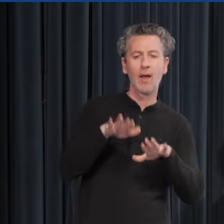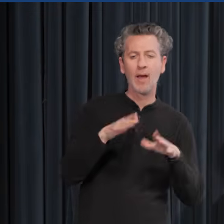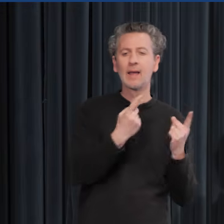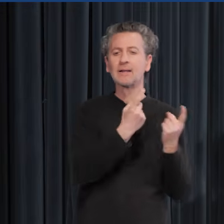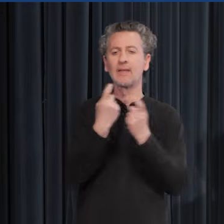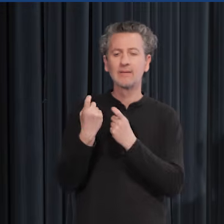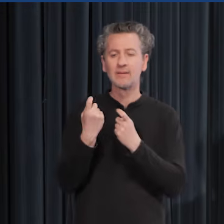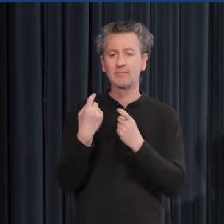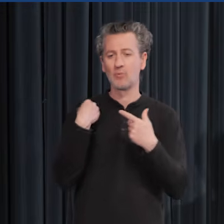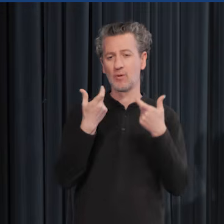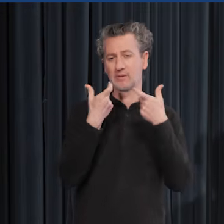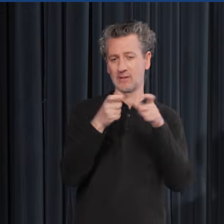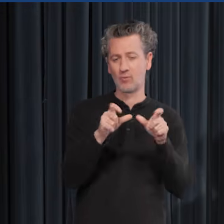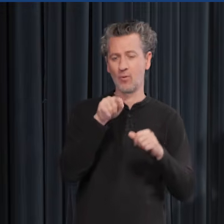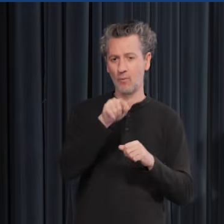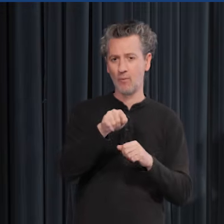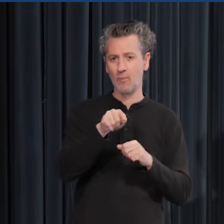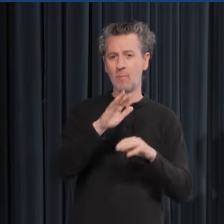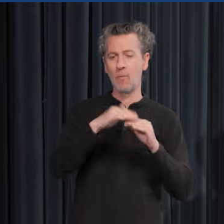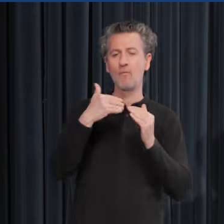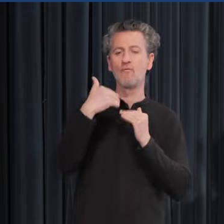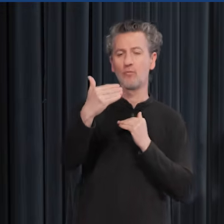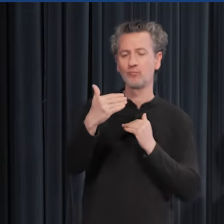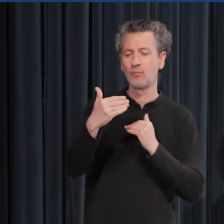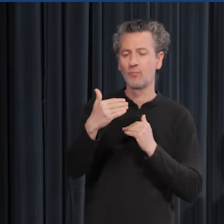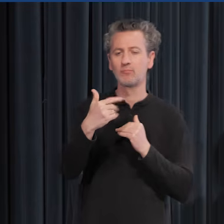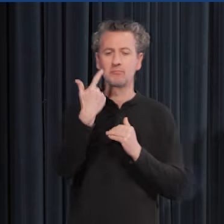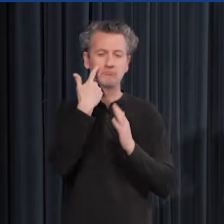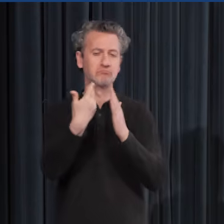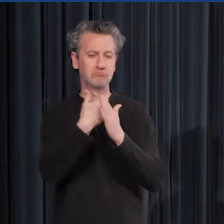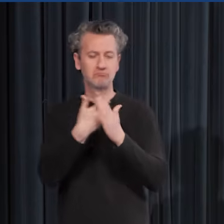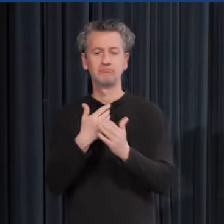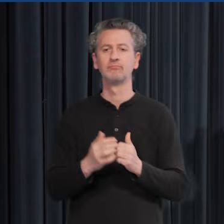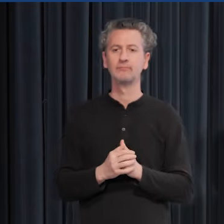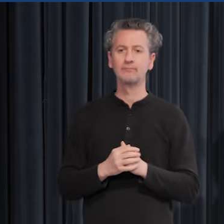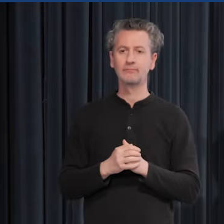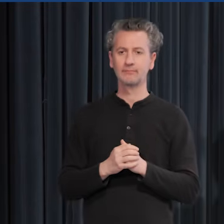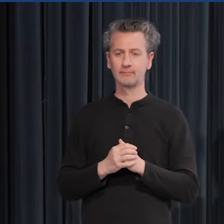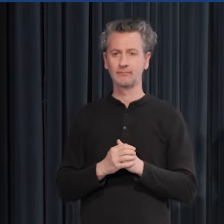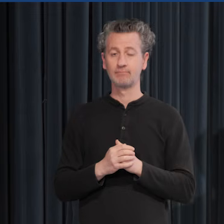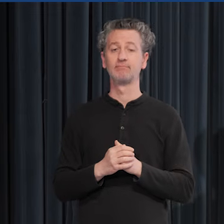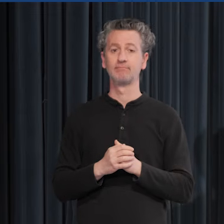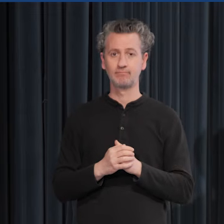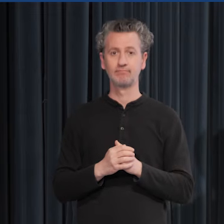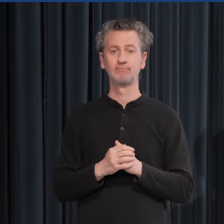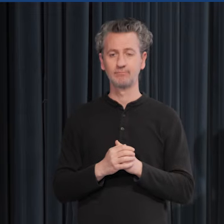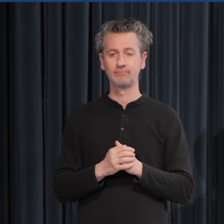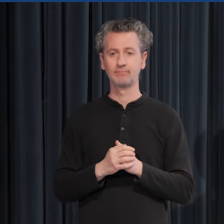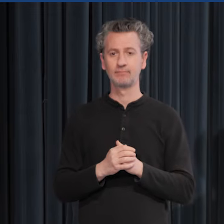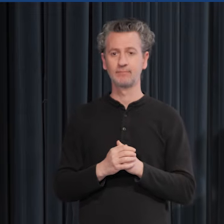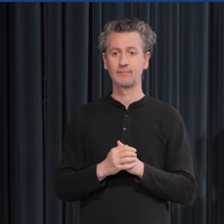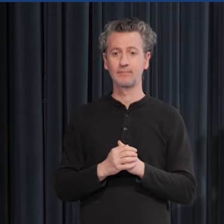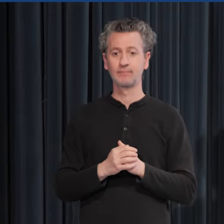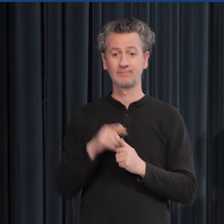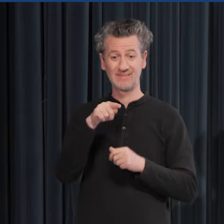exigen en un sector que mira al futuro, como has mencionado antes? Bien, pues en este sentido